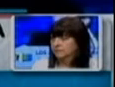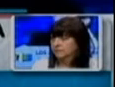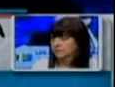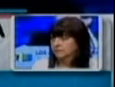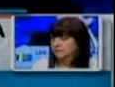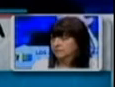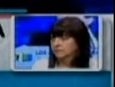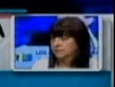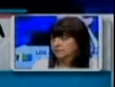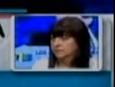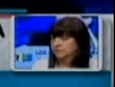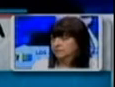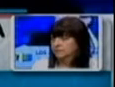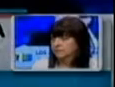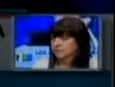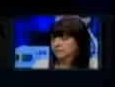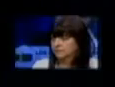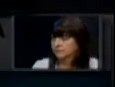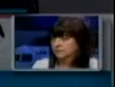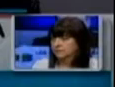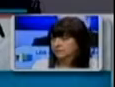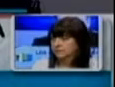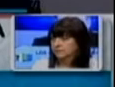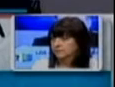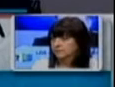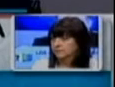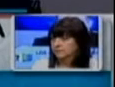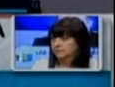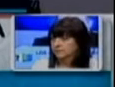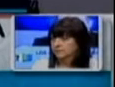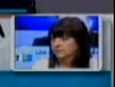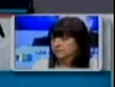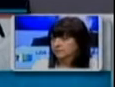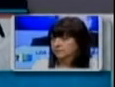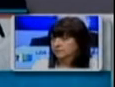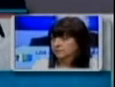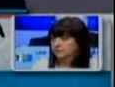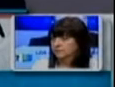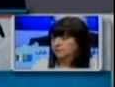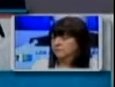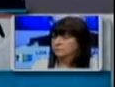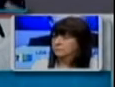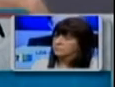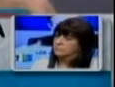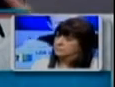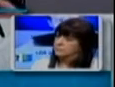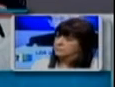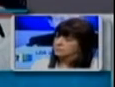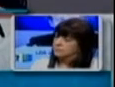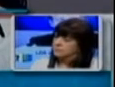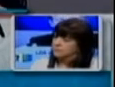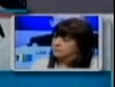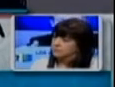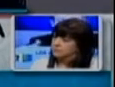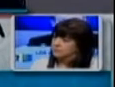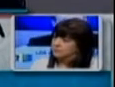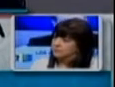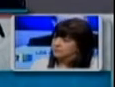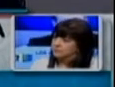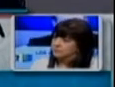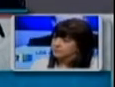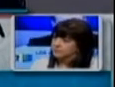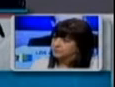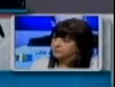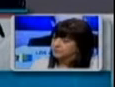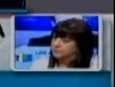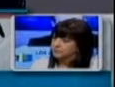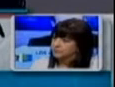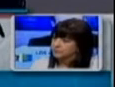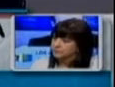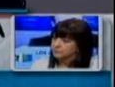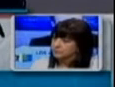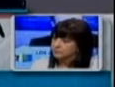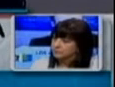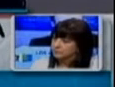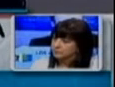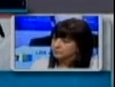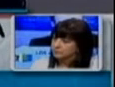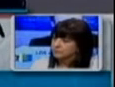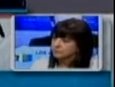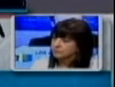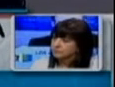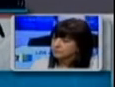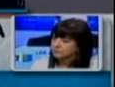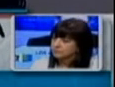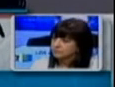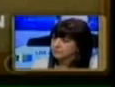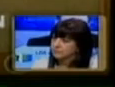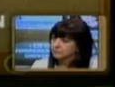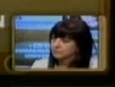asignación hoy ampliada. Usted hace unos meses dijo que a partir de la asignación universal por hijo subieron el consumo de droga y